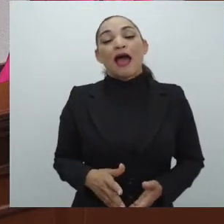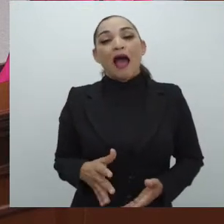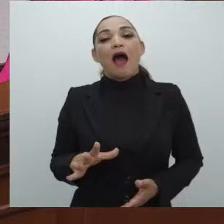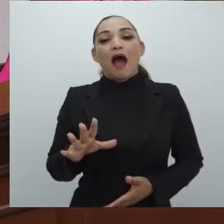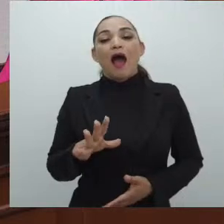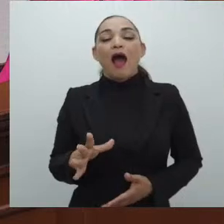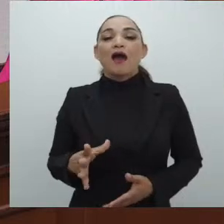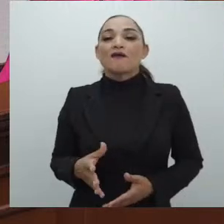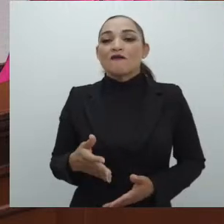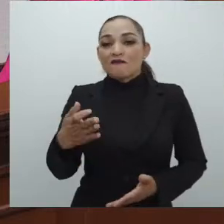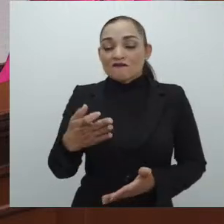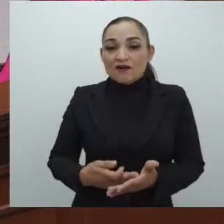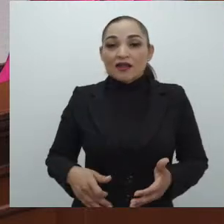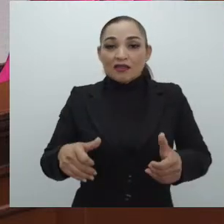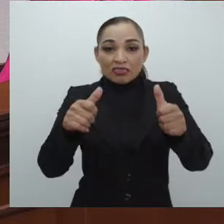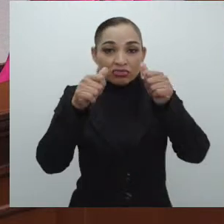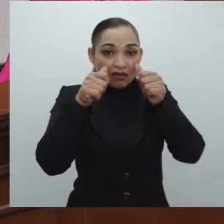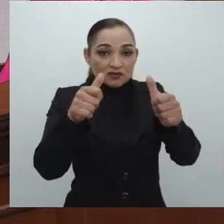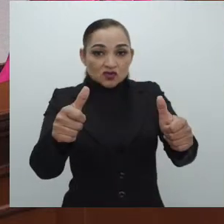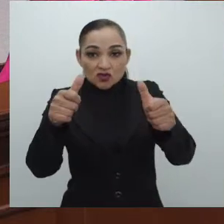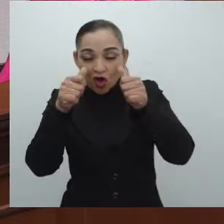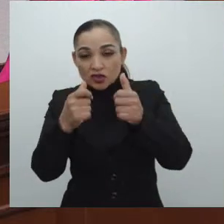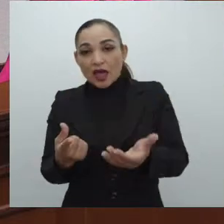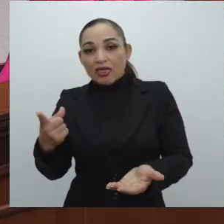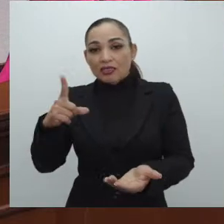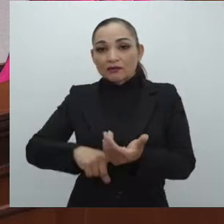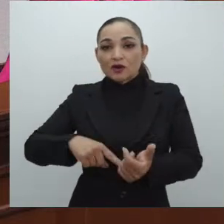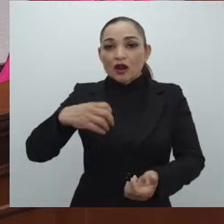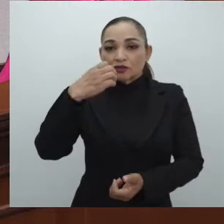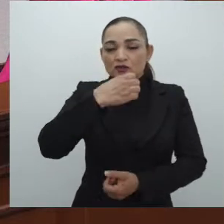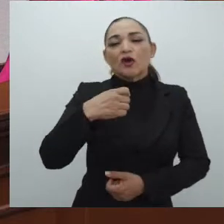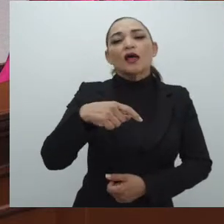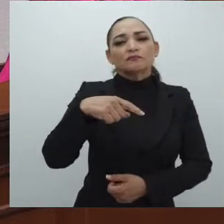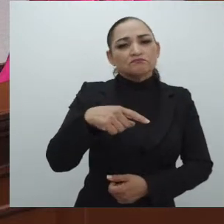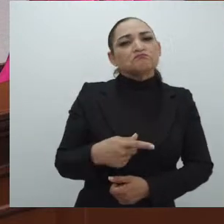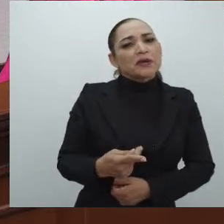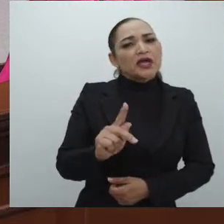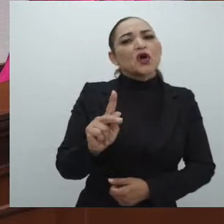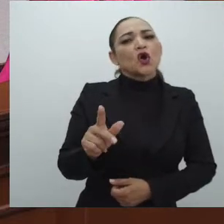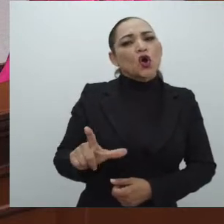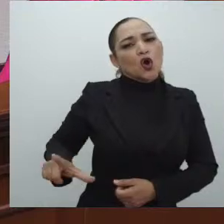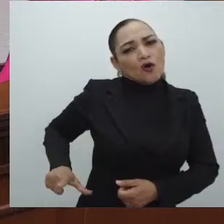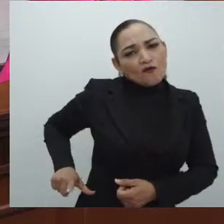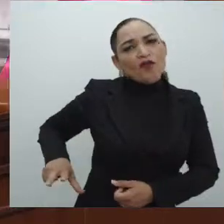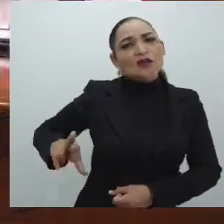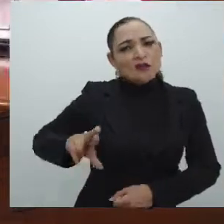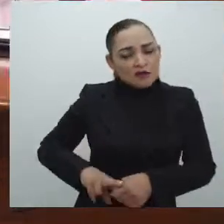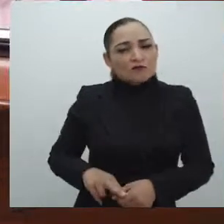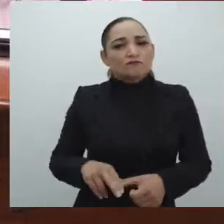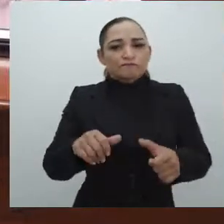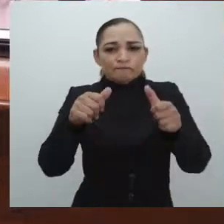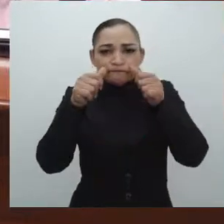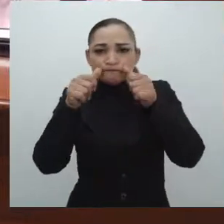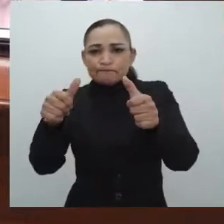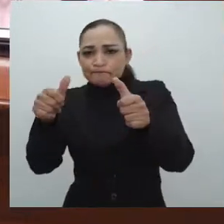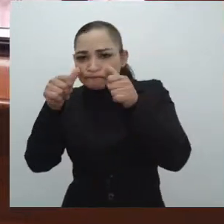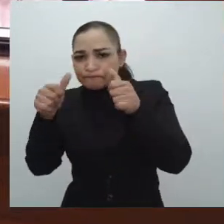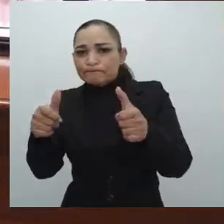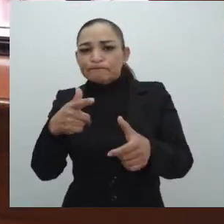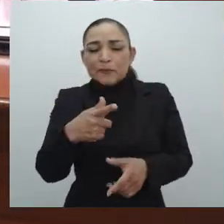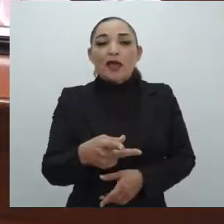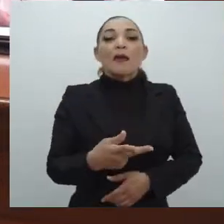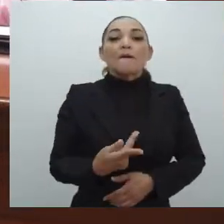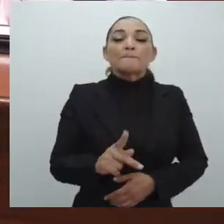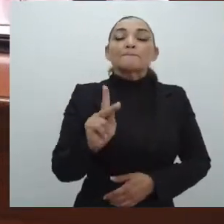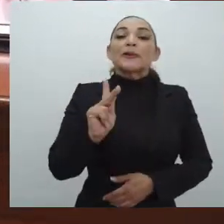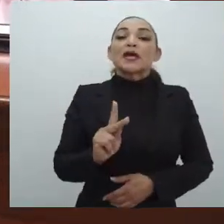mucho cuidado en las escuelas, y este gobierno ha estado preocupado por eso. Pero si a todo eso le sumamos el problema de que del